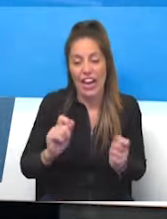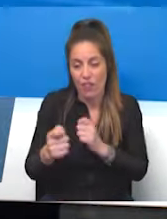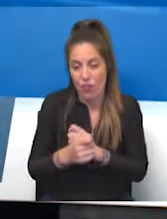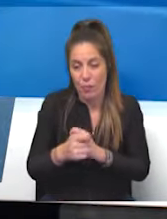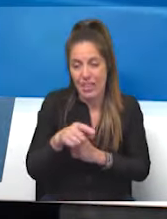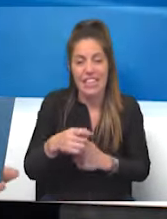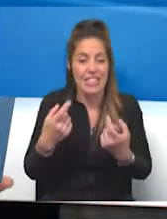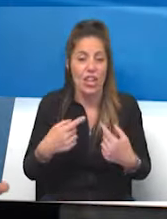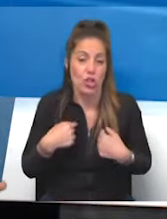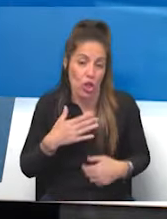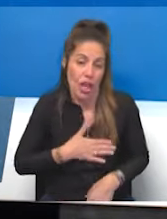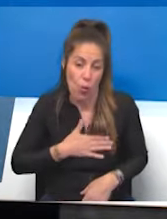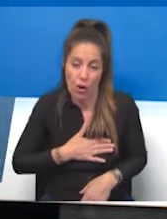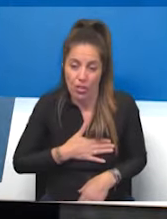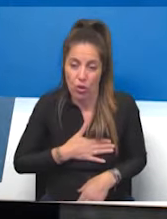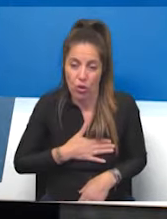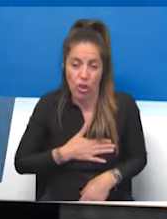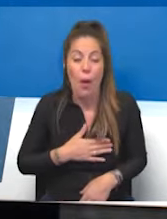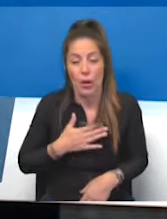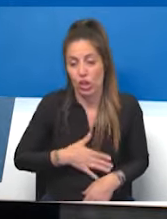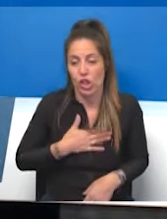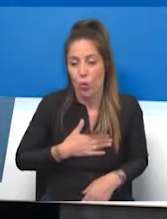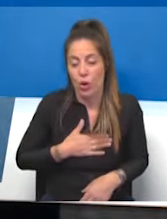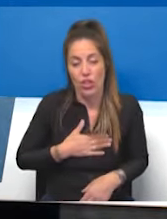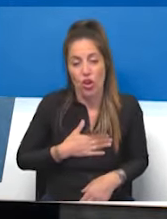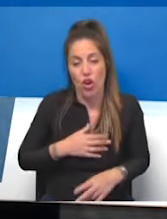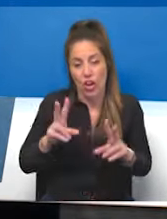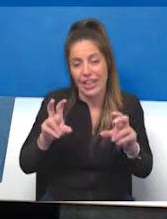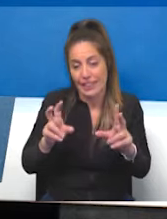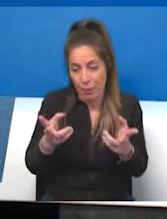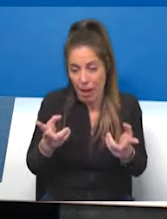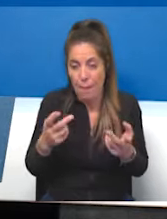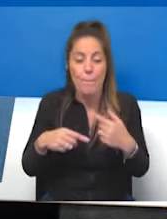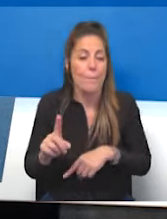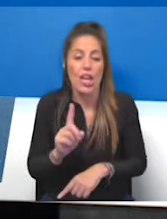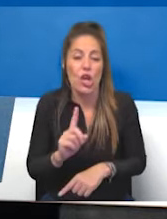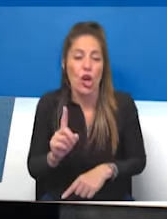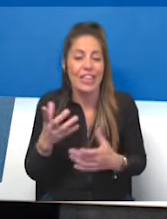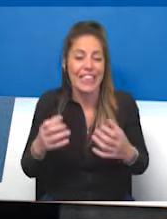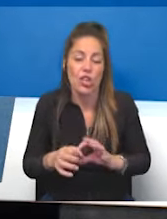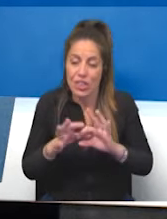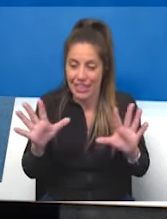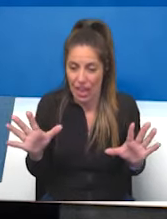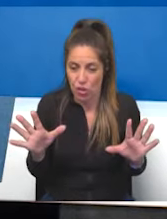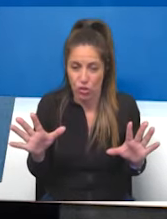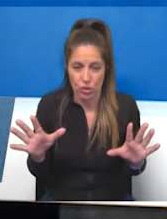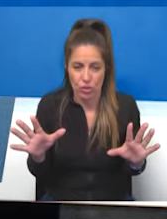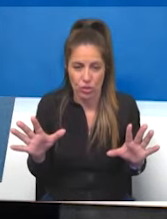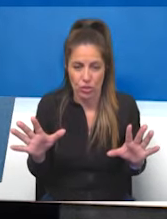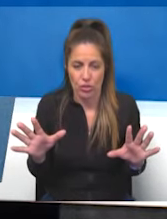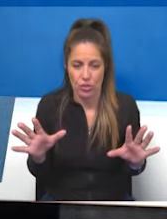este tipo se dan yo voy a estar de acuerdo porque estoy de acuerdo con el fondo de la cuestión pero no pero quiero ser claro